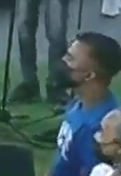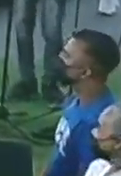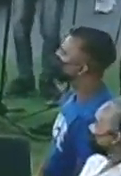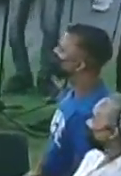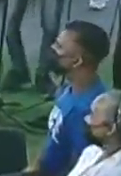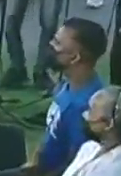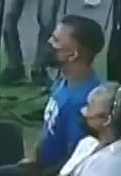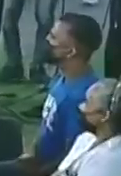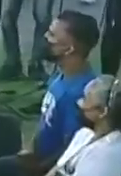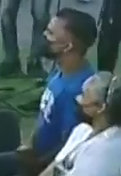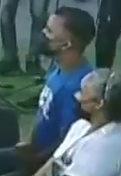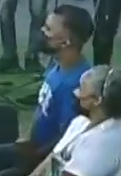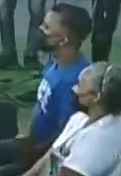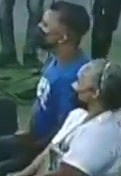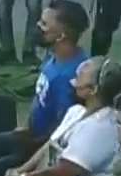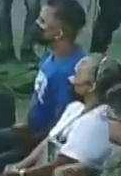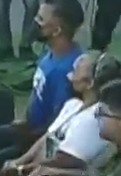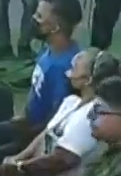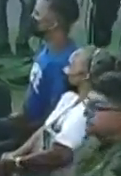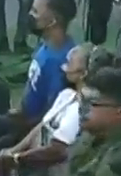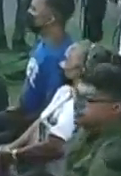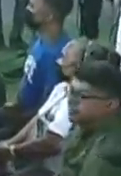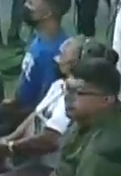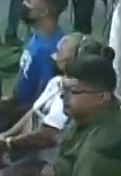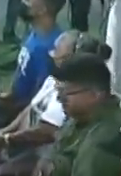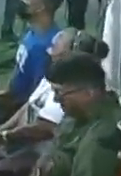Y una bulla, una bulla.